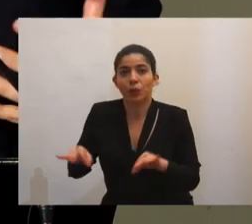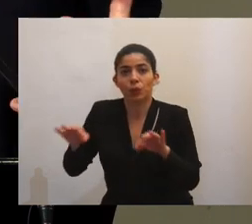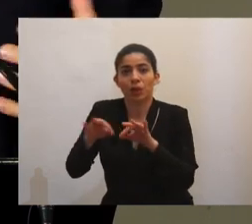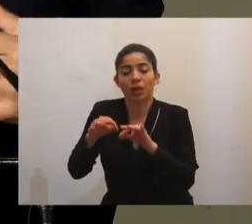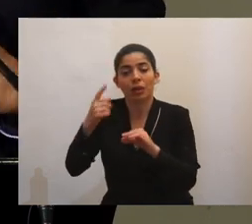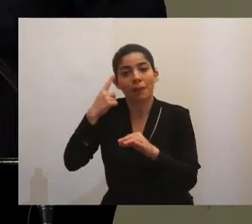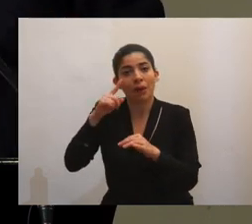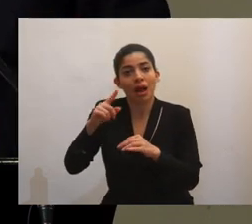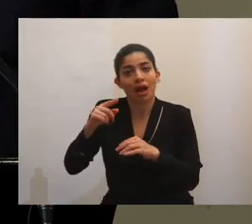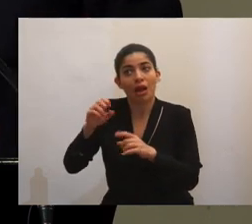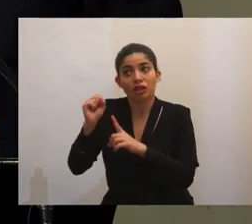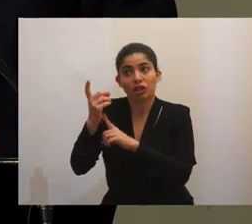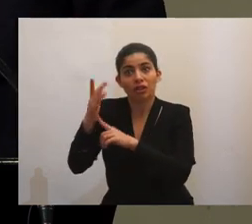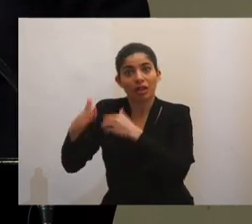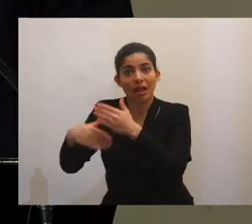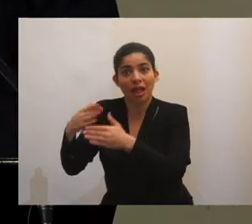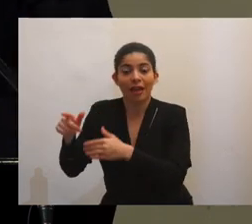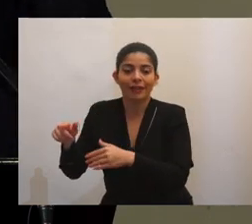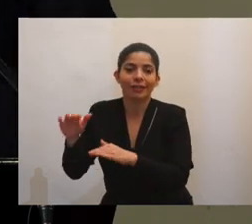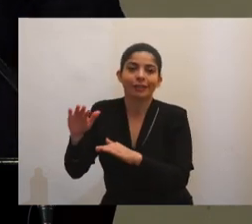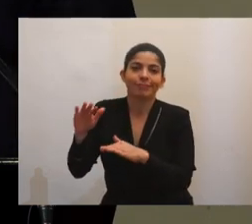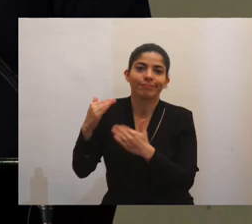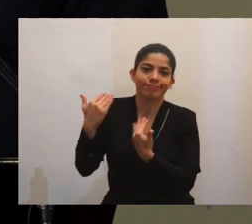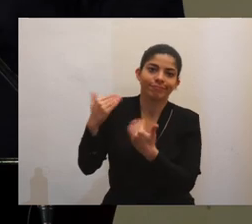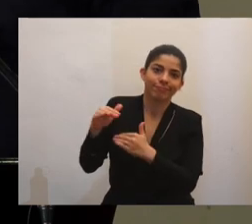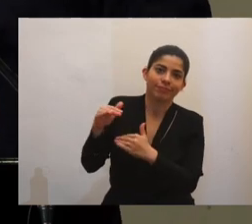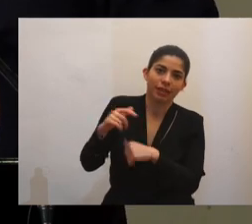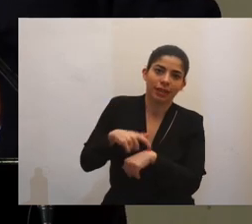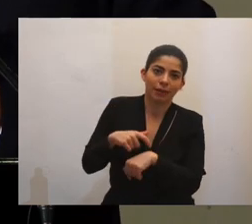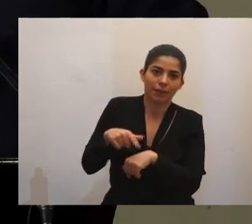todo el avance de la sociedad.